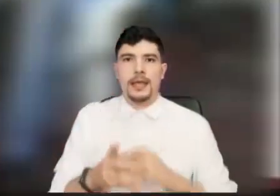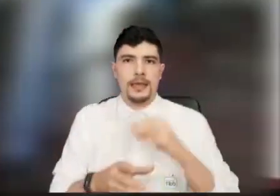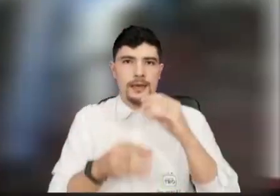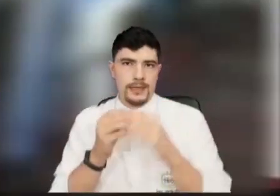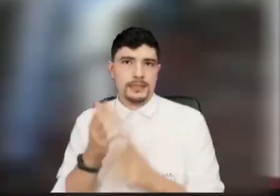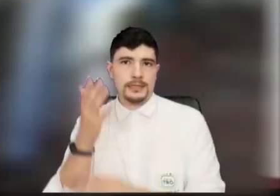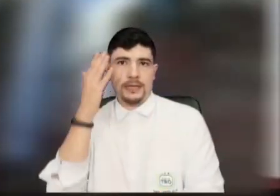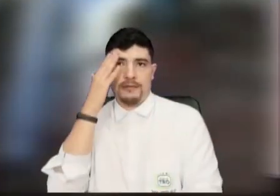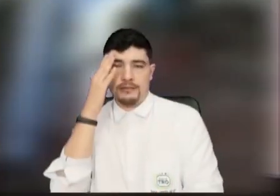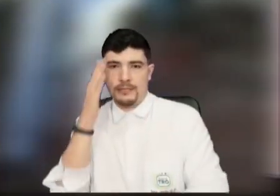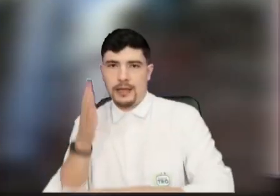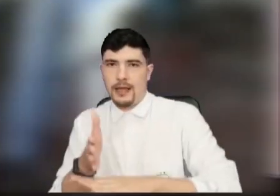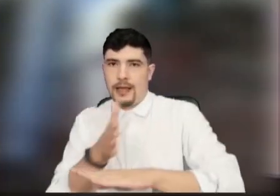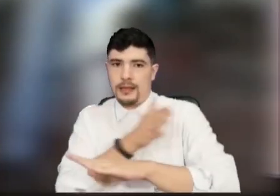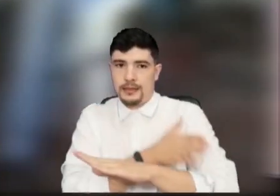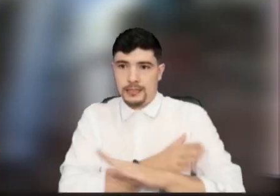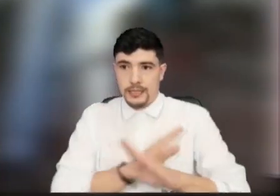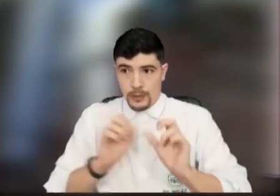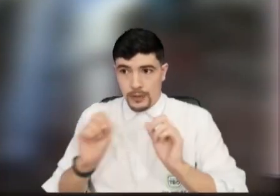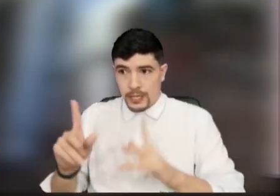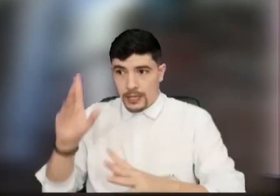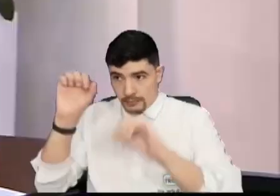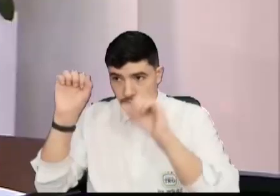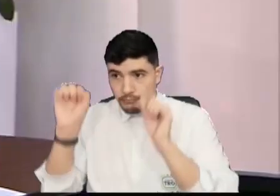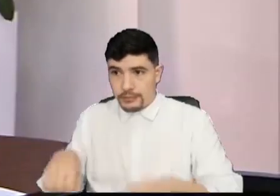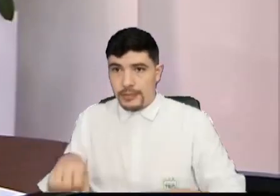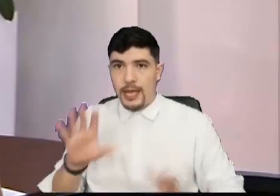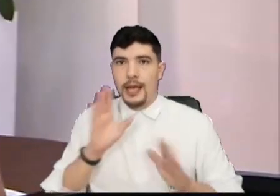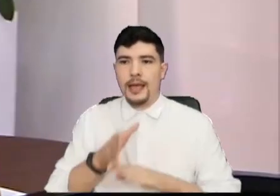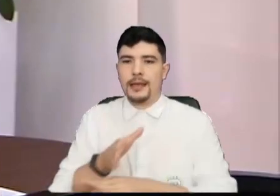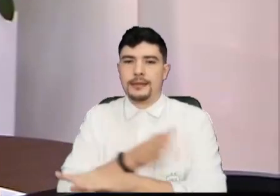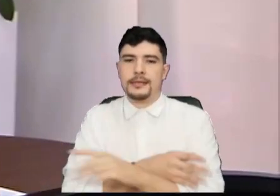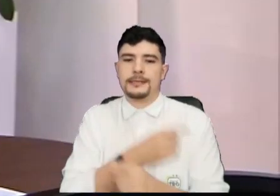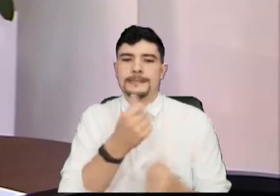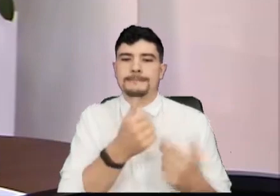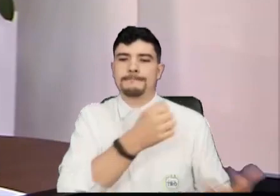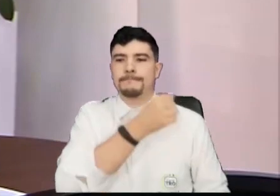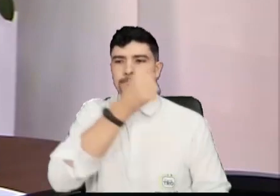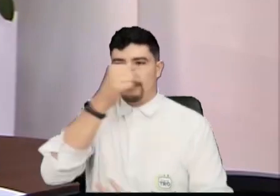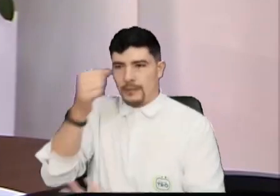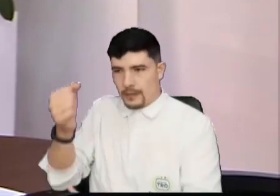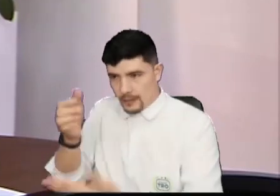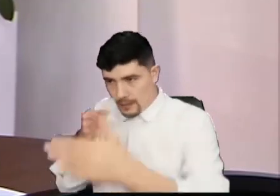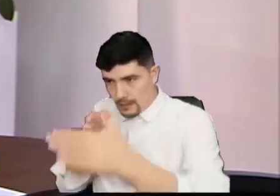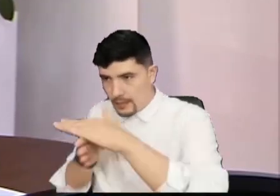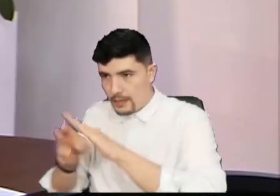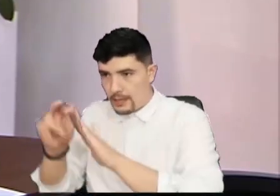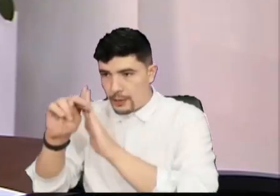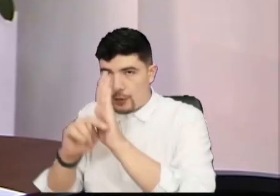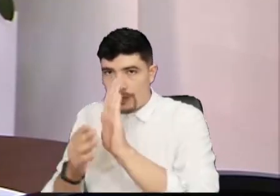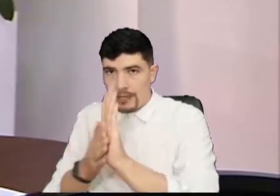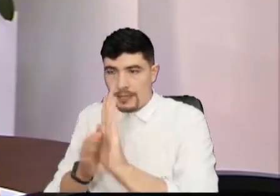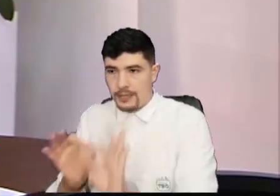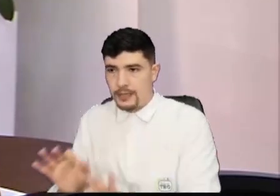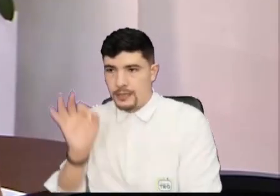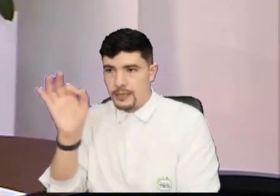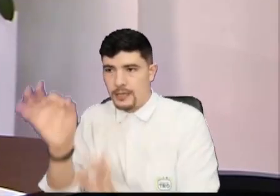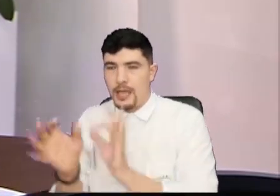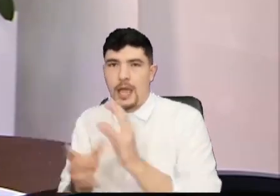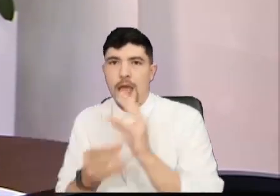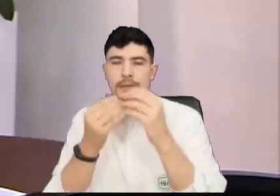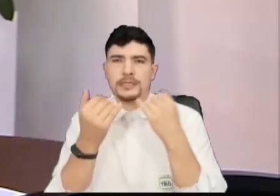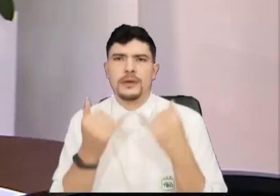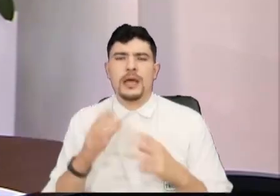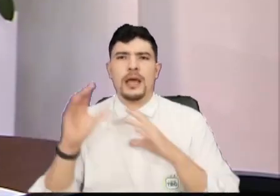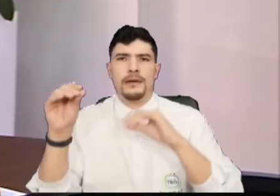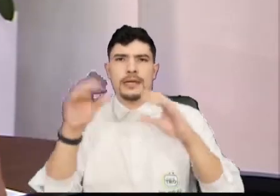los elementos de bioseguridad es bastante complejo pero vamos a hacer la tarea vamos a hacer el ejercicio hablando con los rectores hablando con los alcaldes y